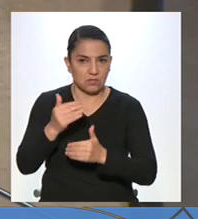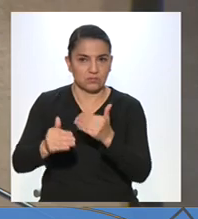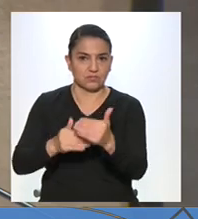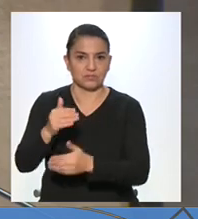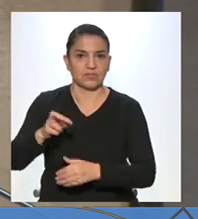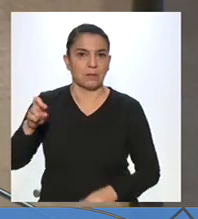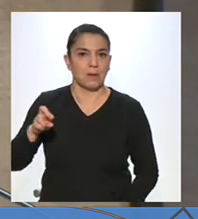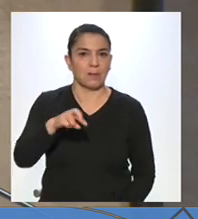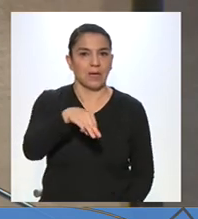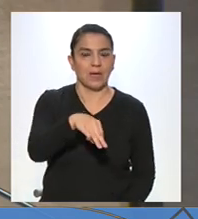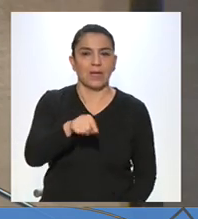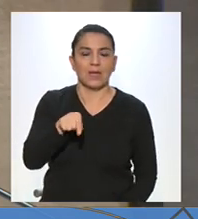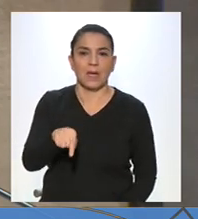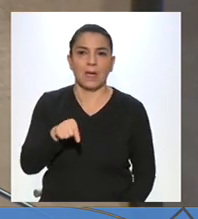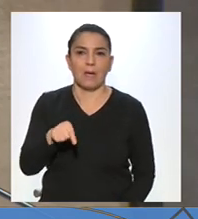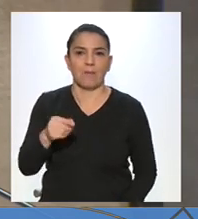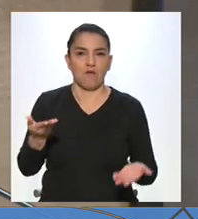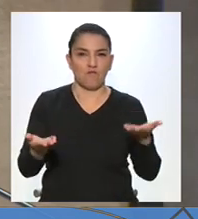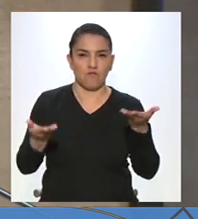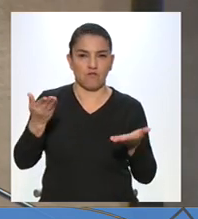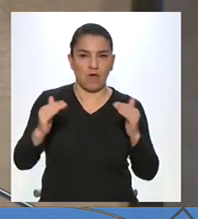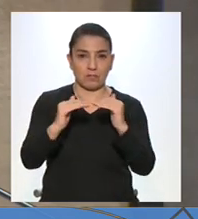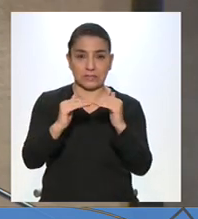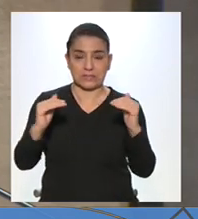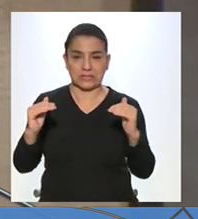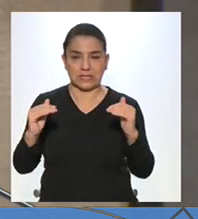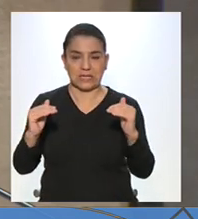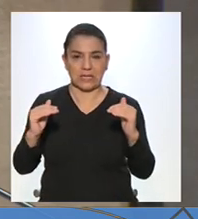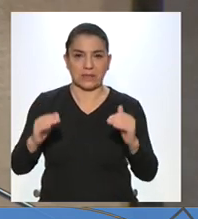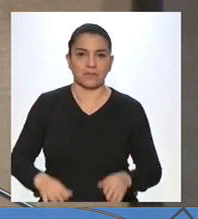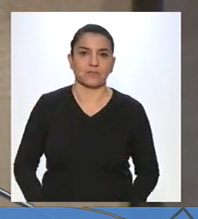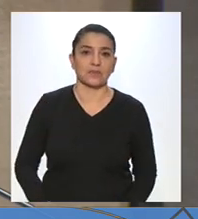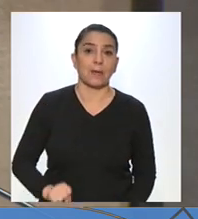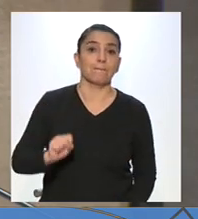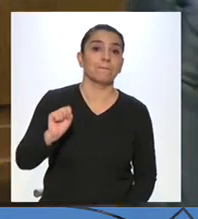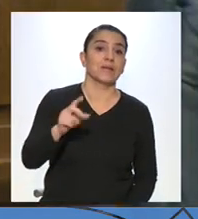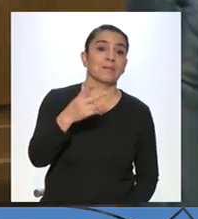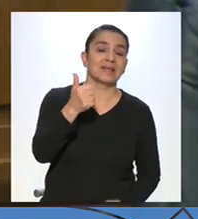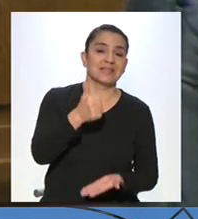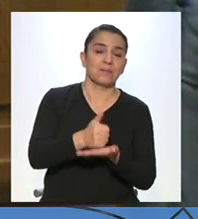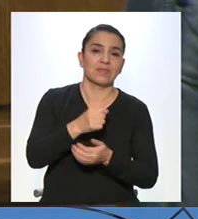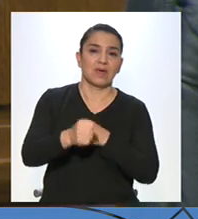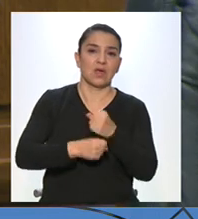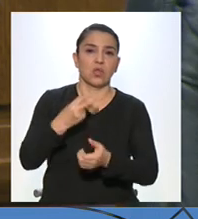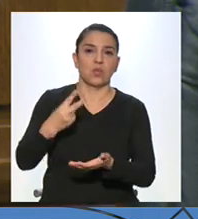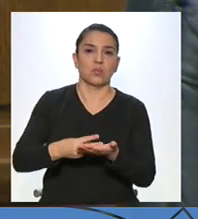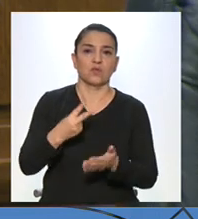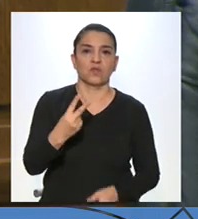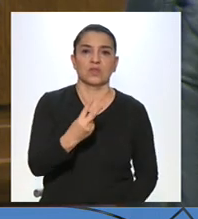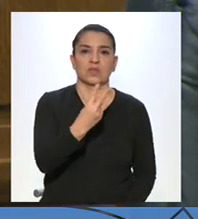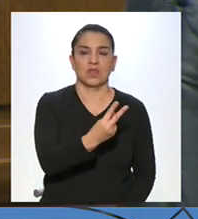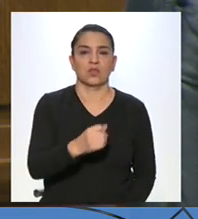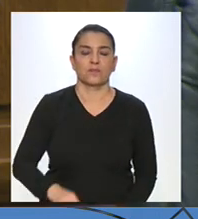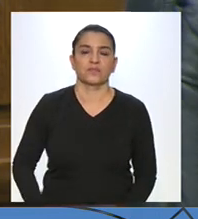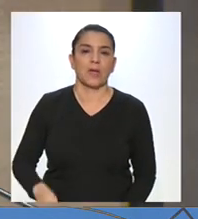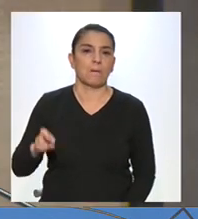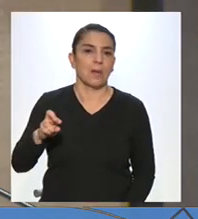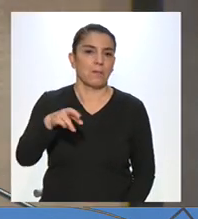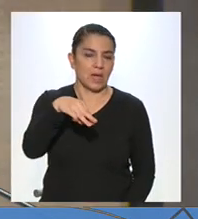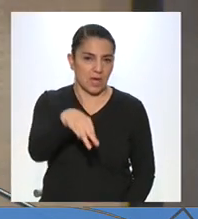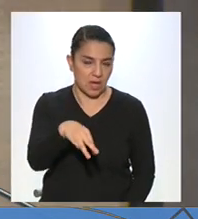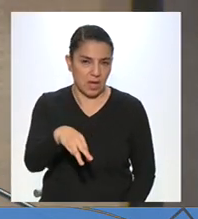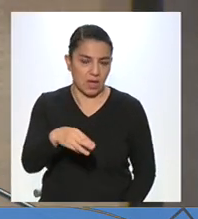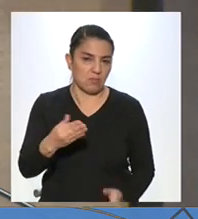TPM a niveles en torno a su valor neutral hacia mediados del primer semestre de 2022. De ahí en adelante, la evolución de la TPM dependerá de la concreción